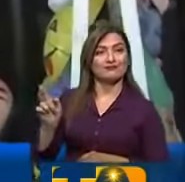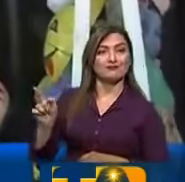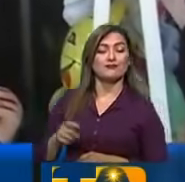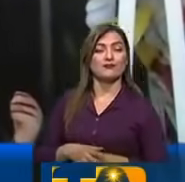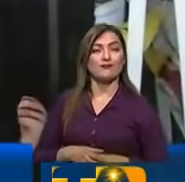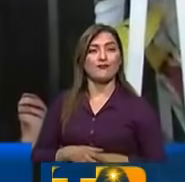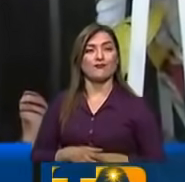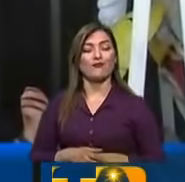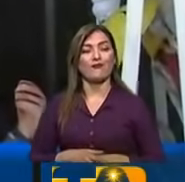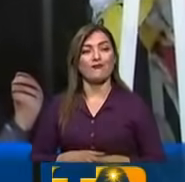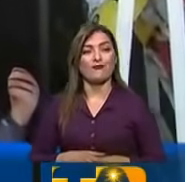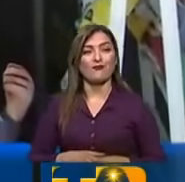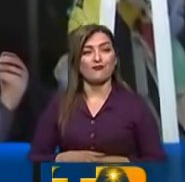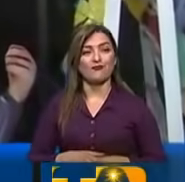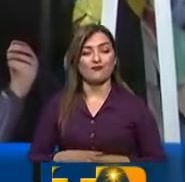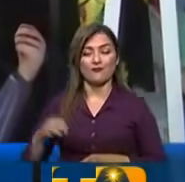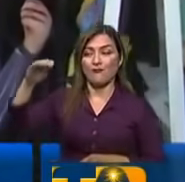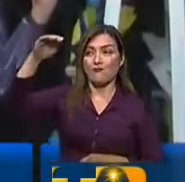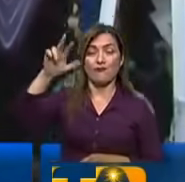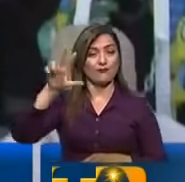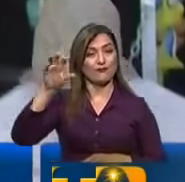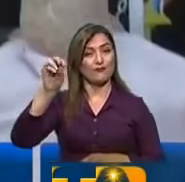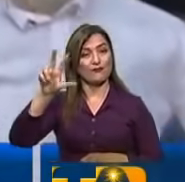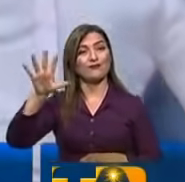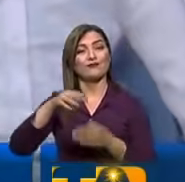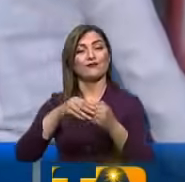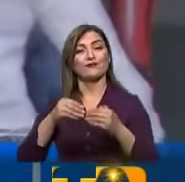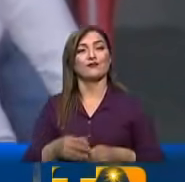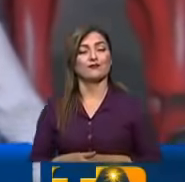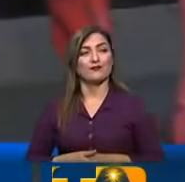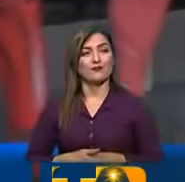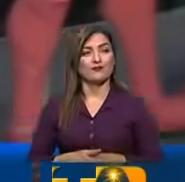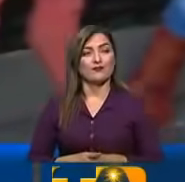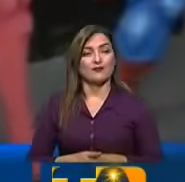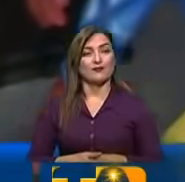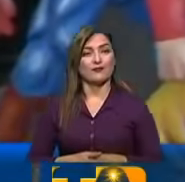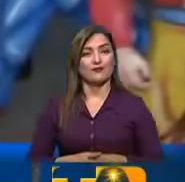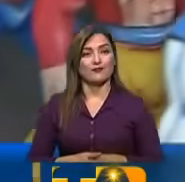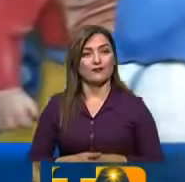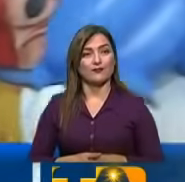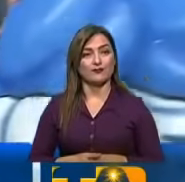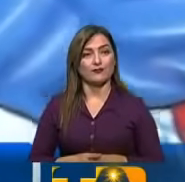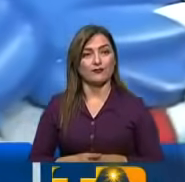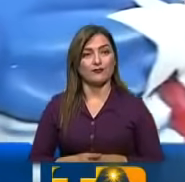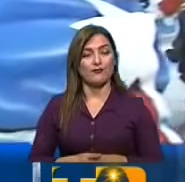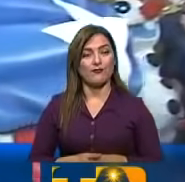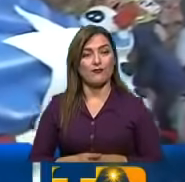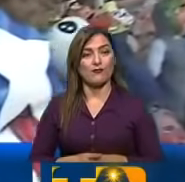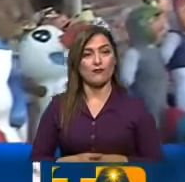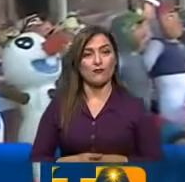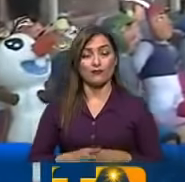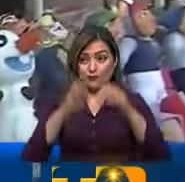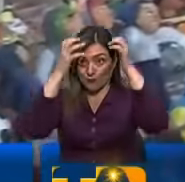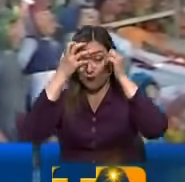ese estamos pidiendo nosotros, según el tamaño, 30, 35 dólares, okay. Como le explicaba. Ok, ¿y la mascarilla con la que yo empecé